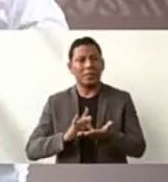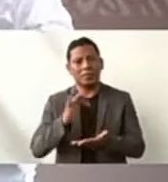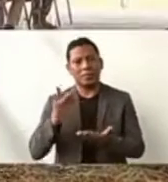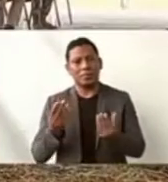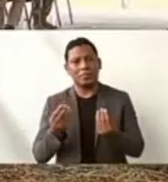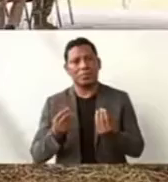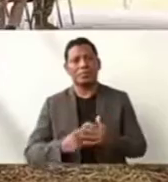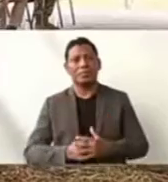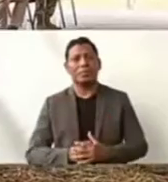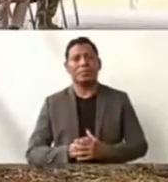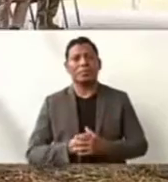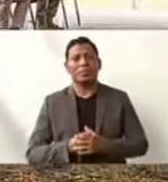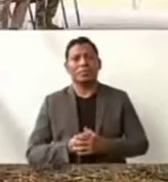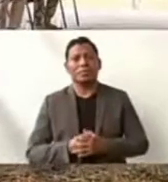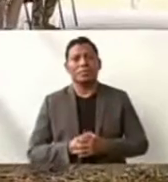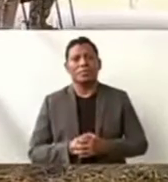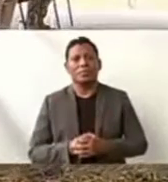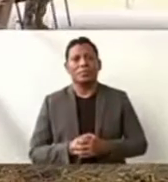gracias